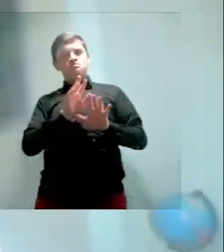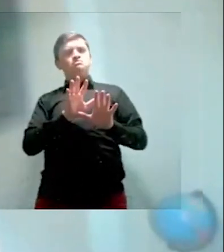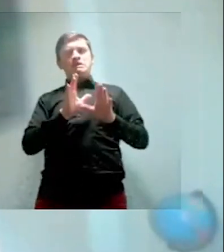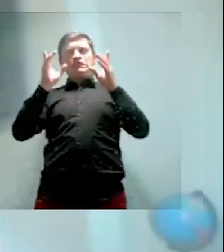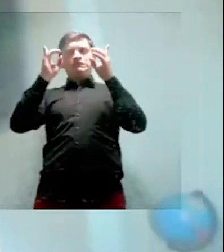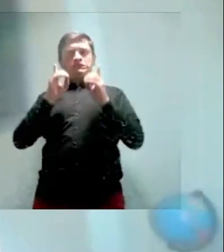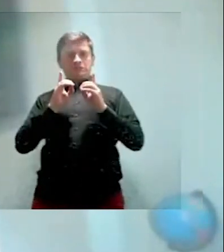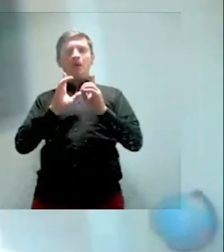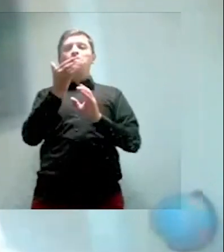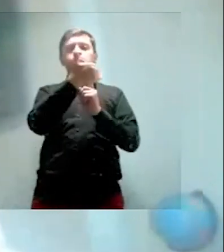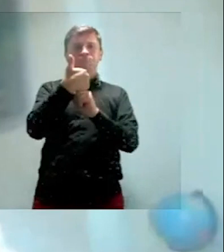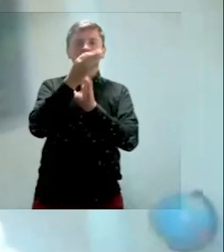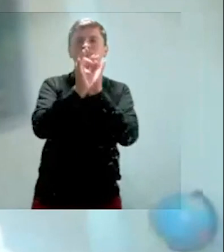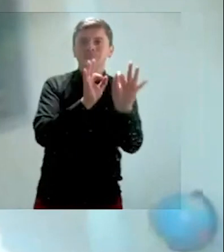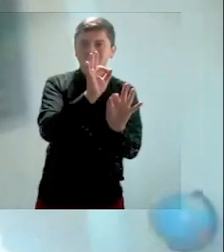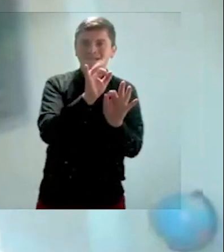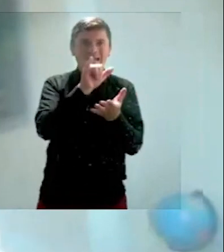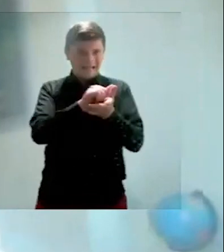una tesis